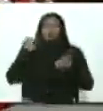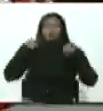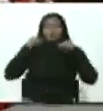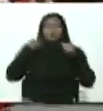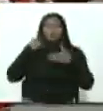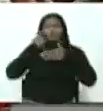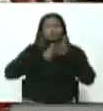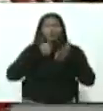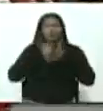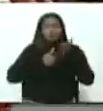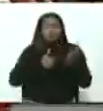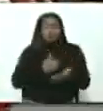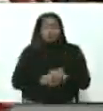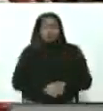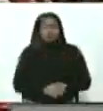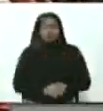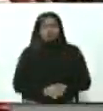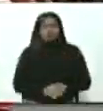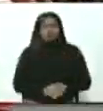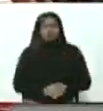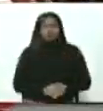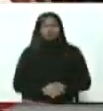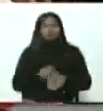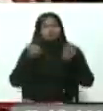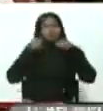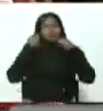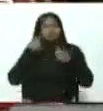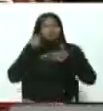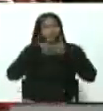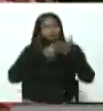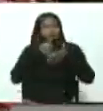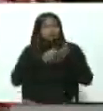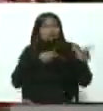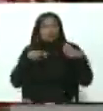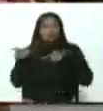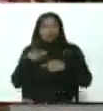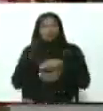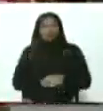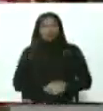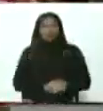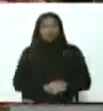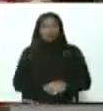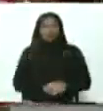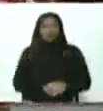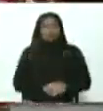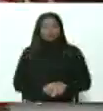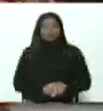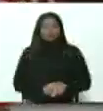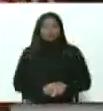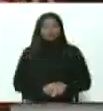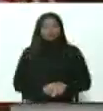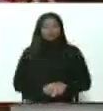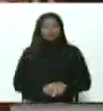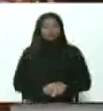combate. Se prepara para el combate. ¿Listo? ¿Ah?